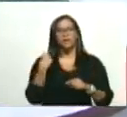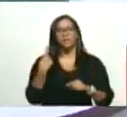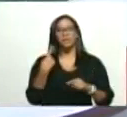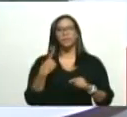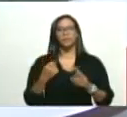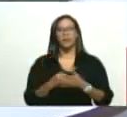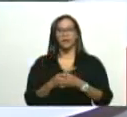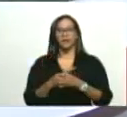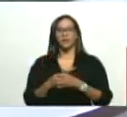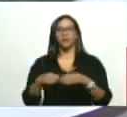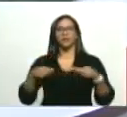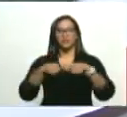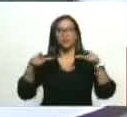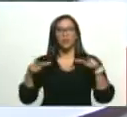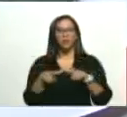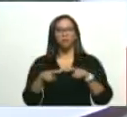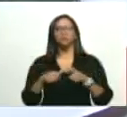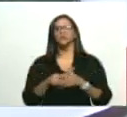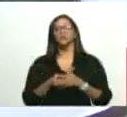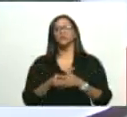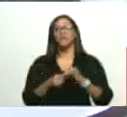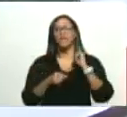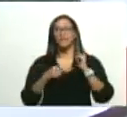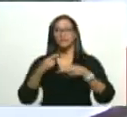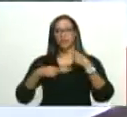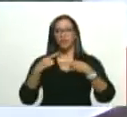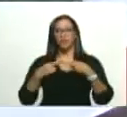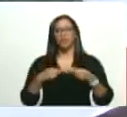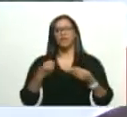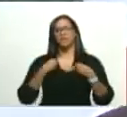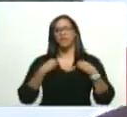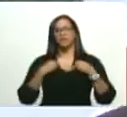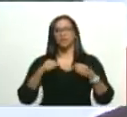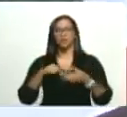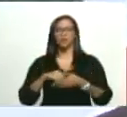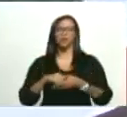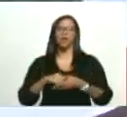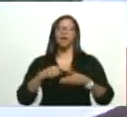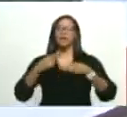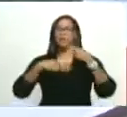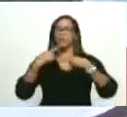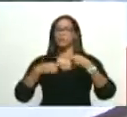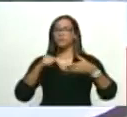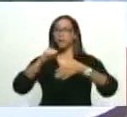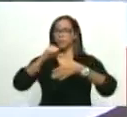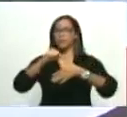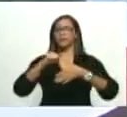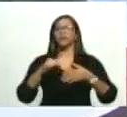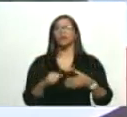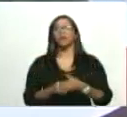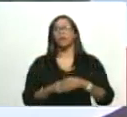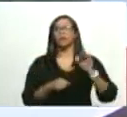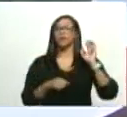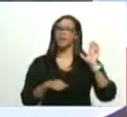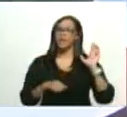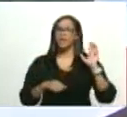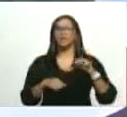de la izquierda que vivió América Latina hace 20 años, con Evo, con Lula, con Kirchner, con Hugo